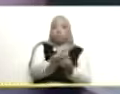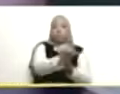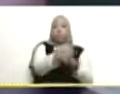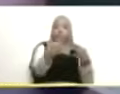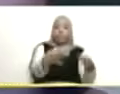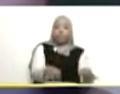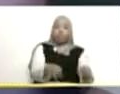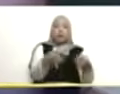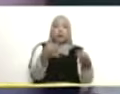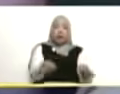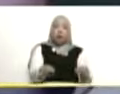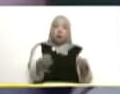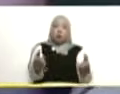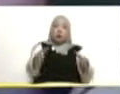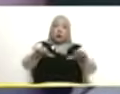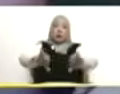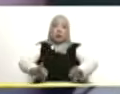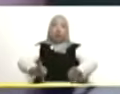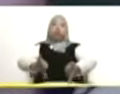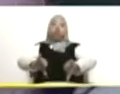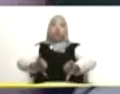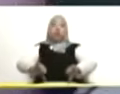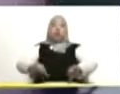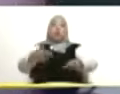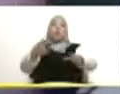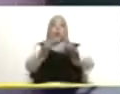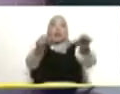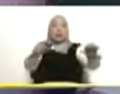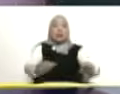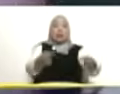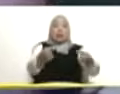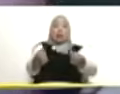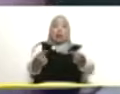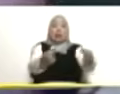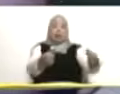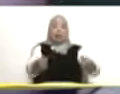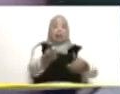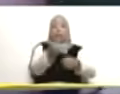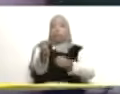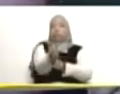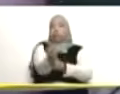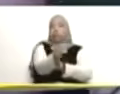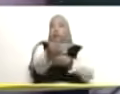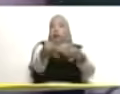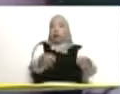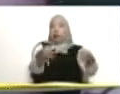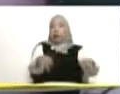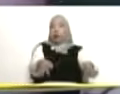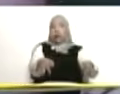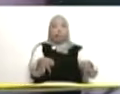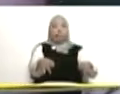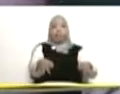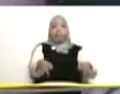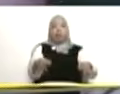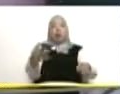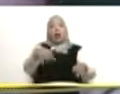el capitalismo, y nosotros tenemos que conformar una gran red nacional de jóvenes en defensa de la vida del planeta, de la madre tierra,